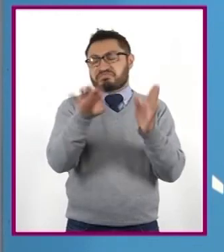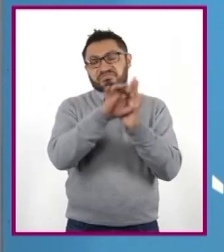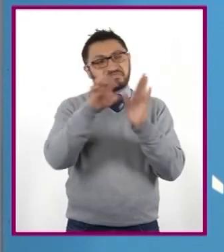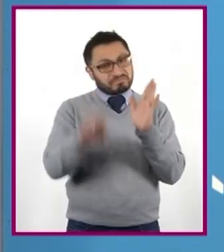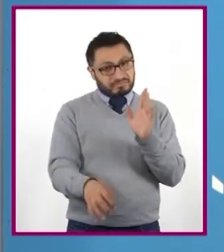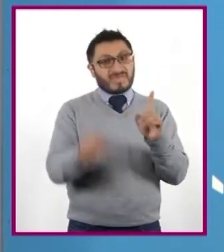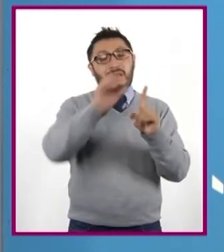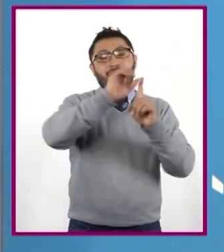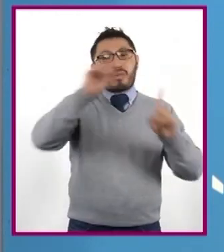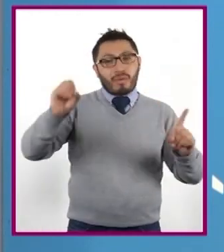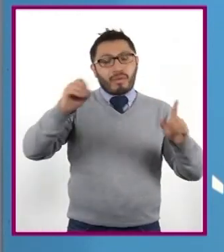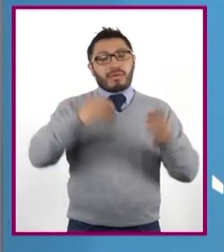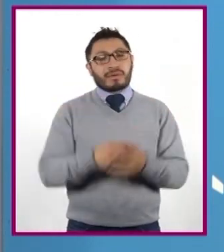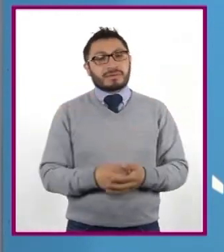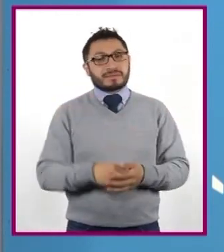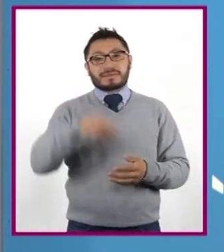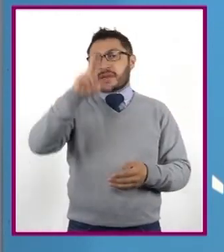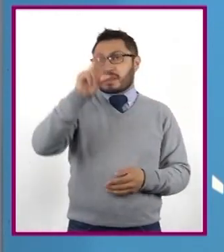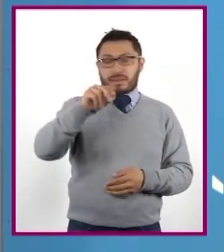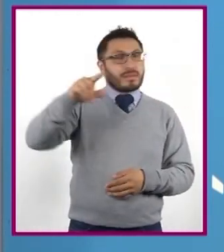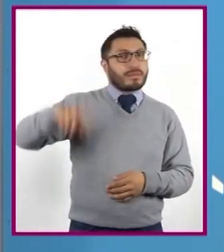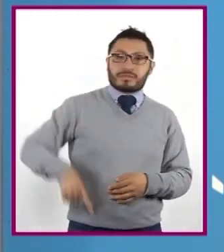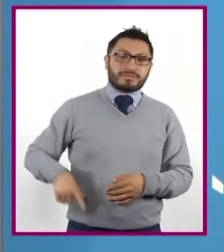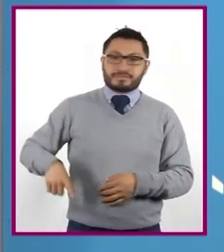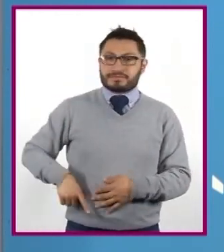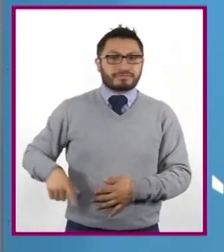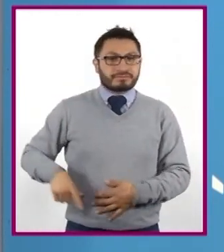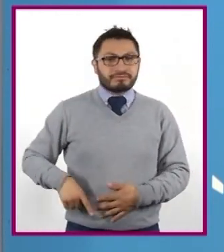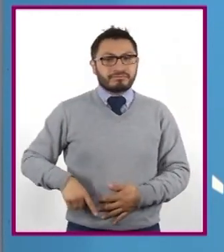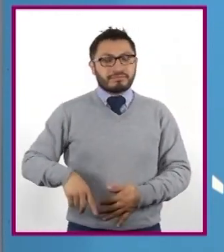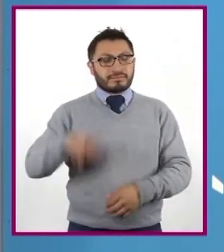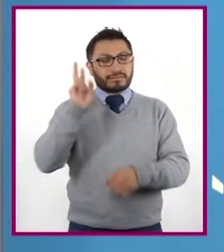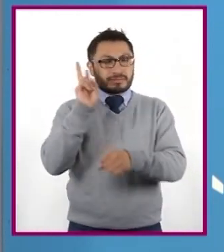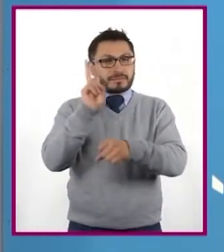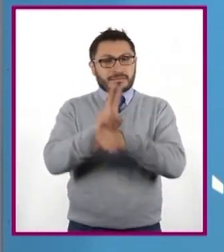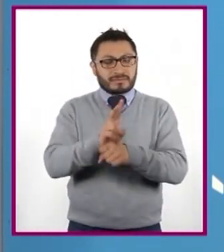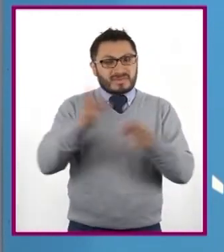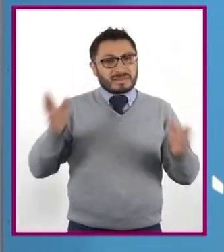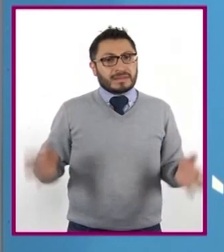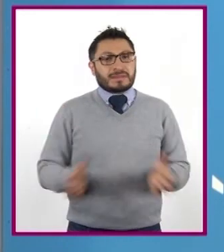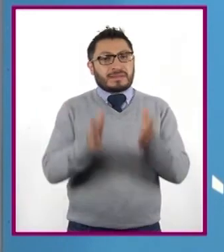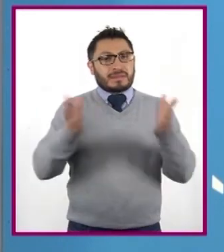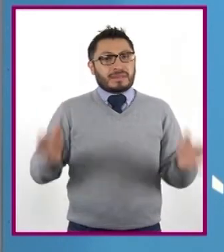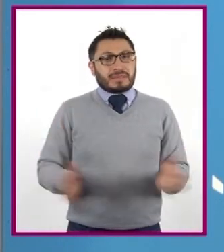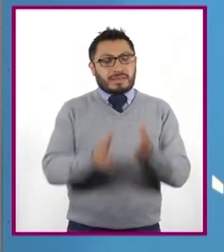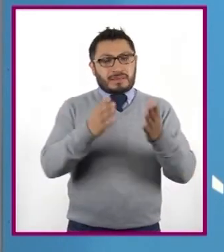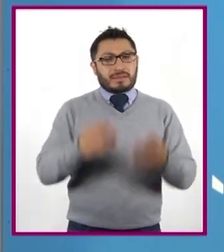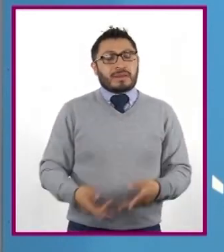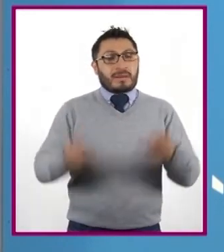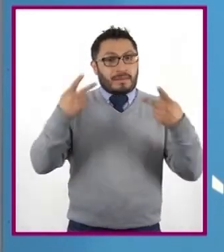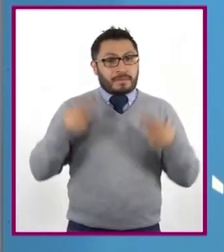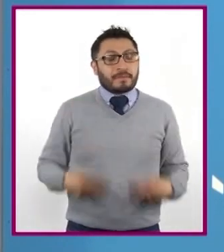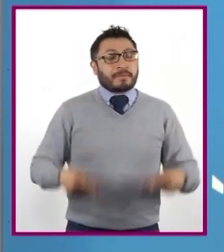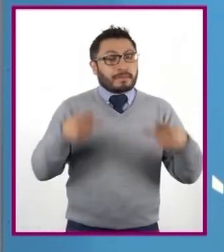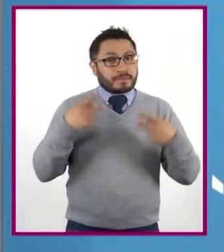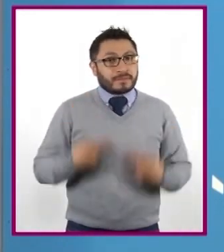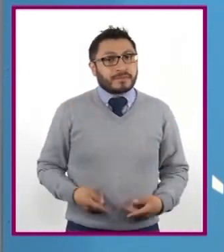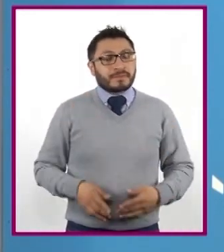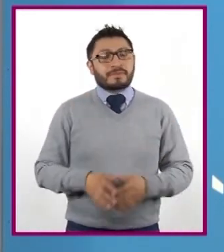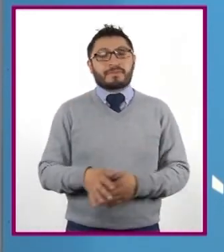ejemplos de organizaciones no gubernamentales que vigilan y promueven que las y los